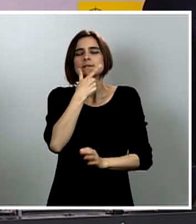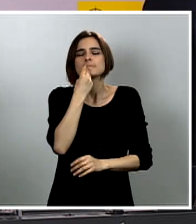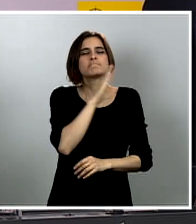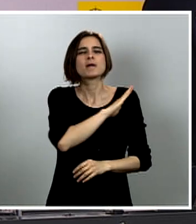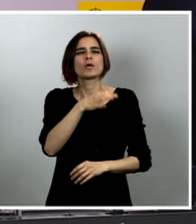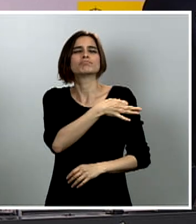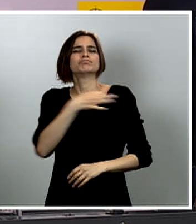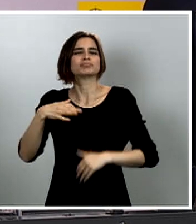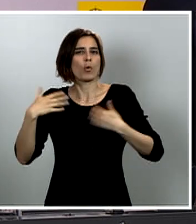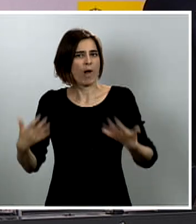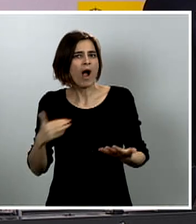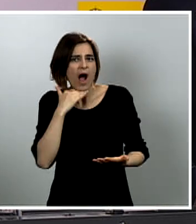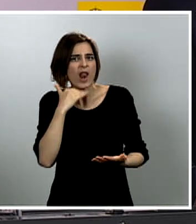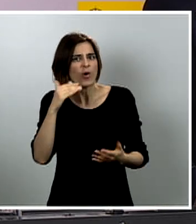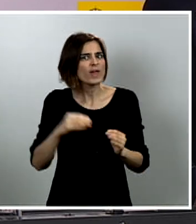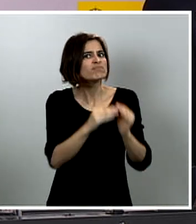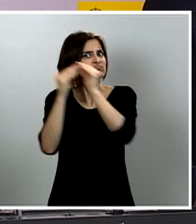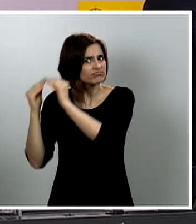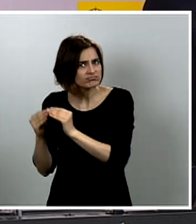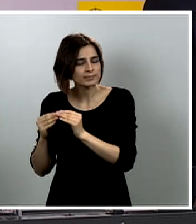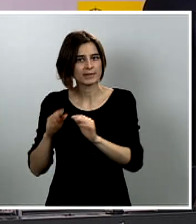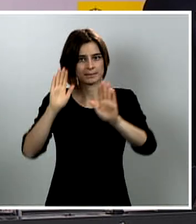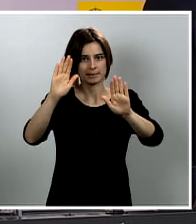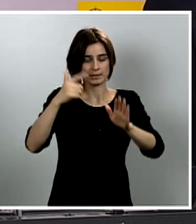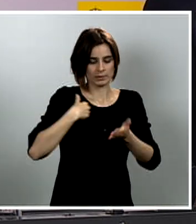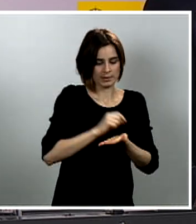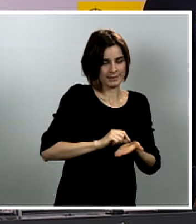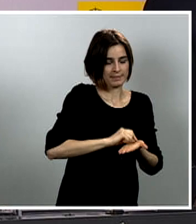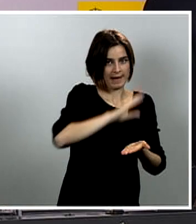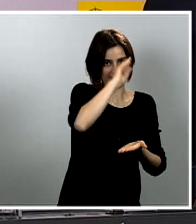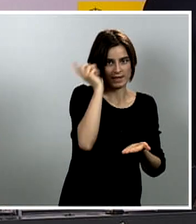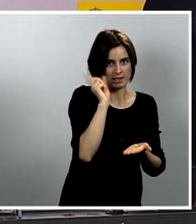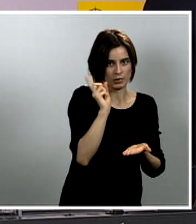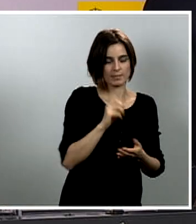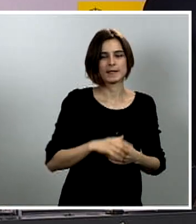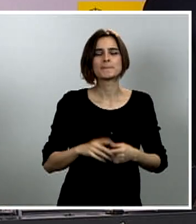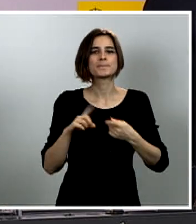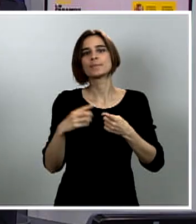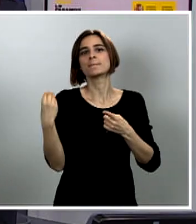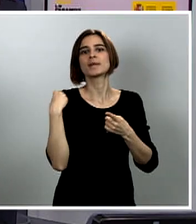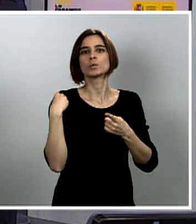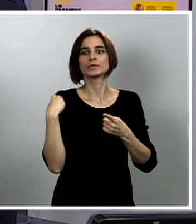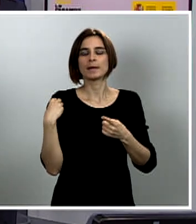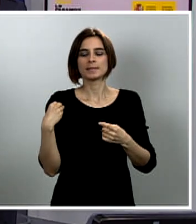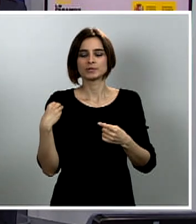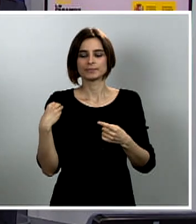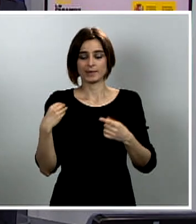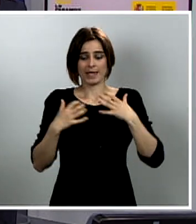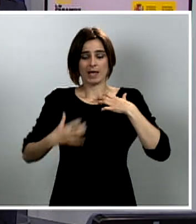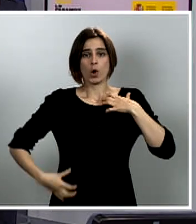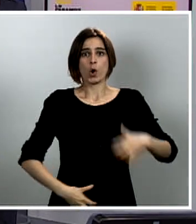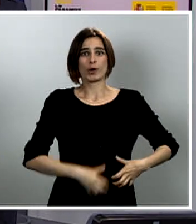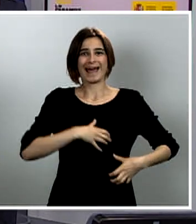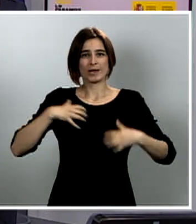Me las voy a anotar para que no se me olviden. Bueno, en cuanto a las posibles secuelas en otros aparatos, en otros sistemas que no sea el